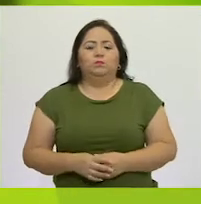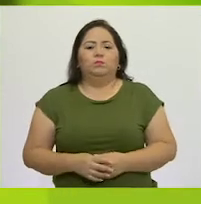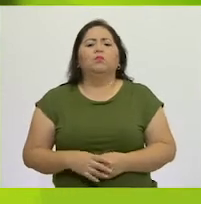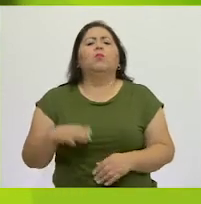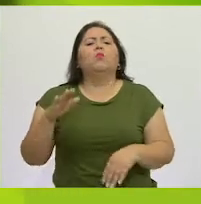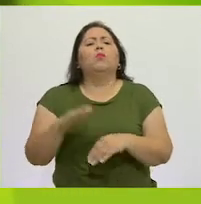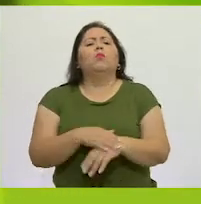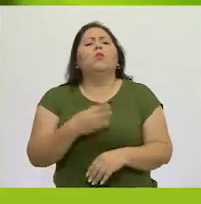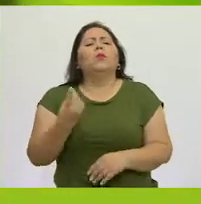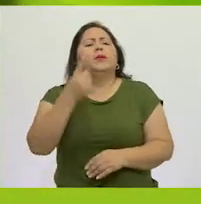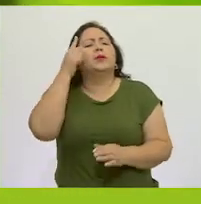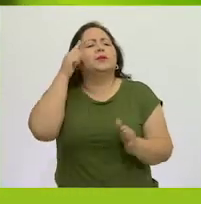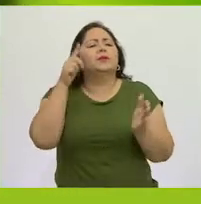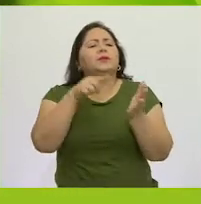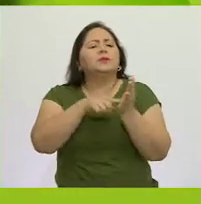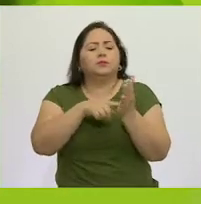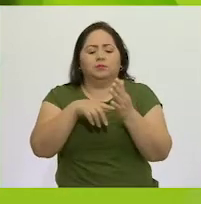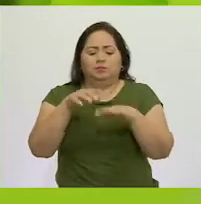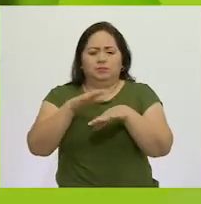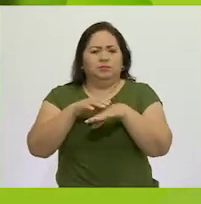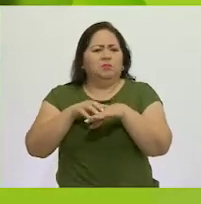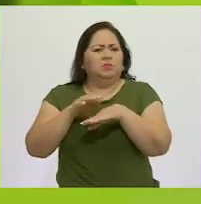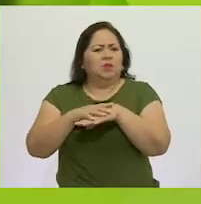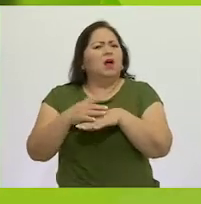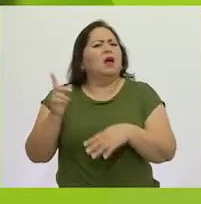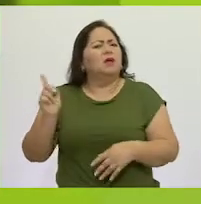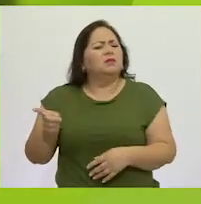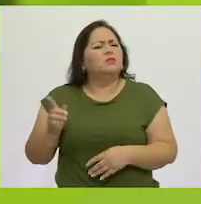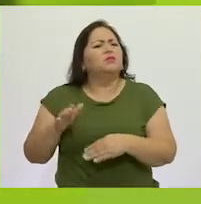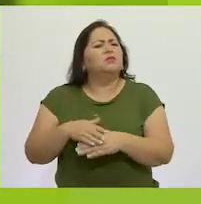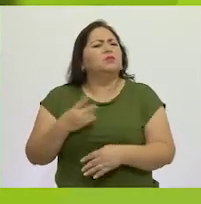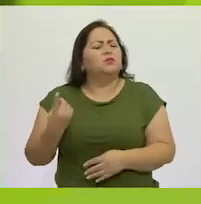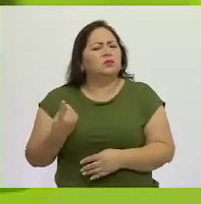¿Por qué creen que tiene las manos así?